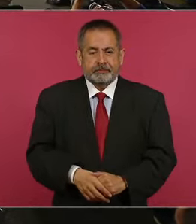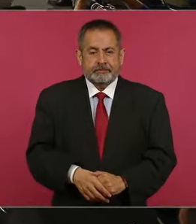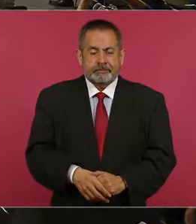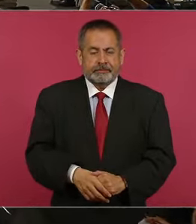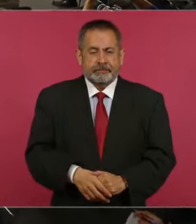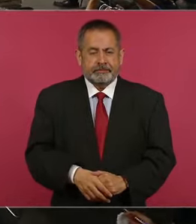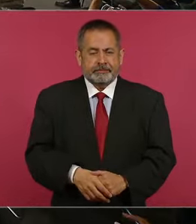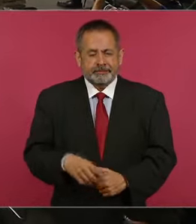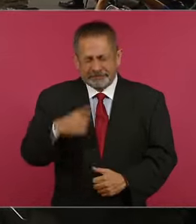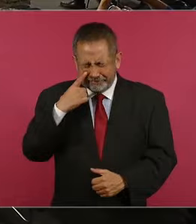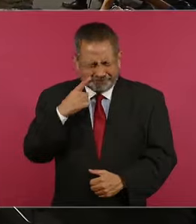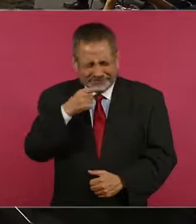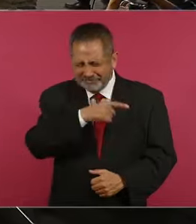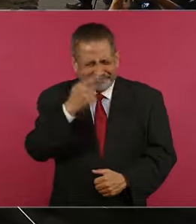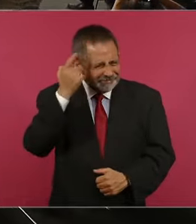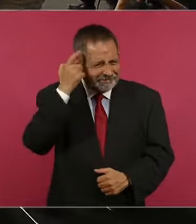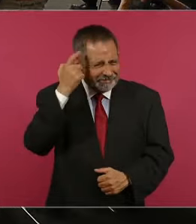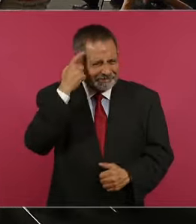fíjense, este criterio